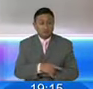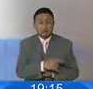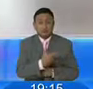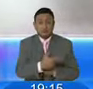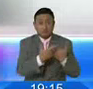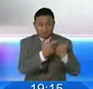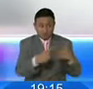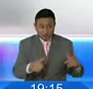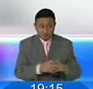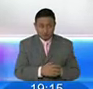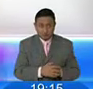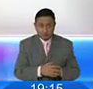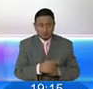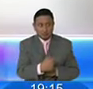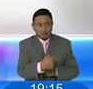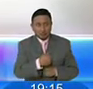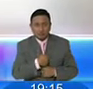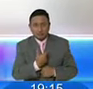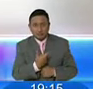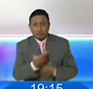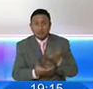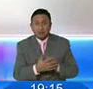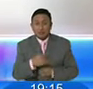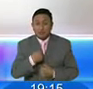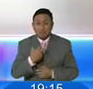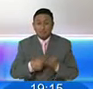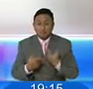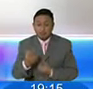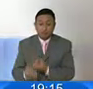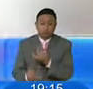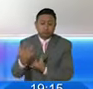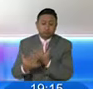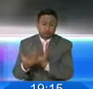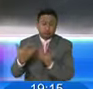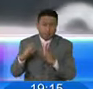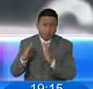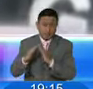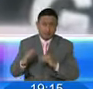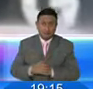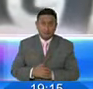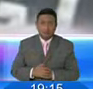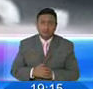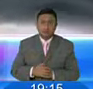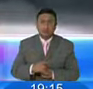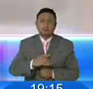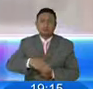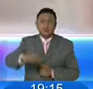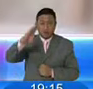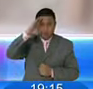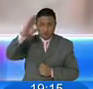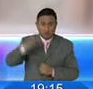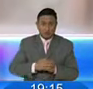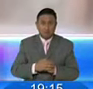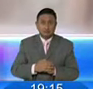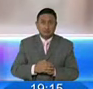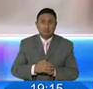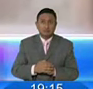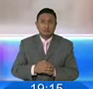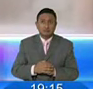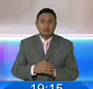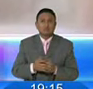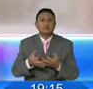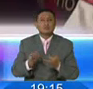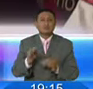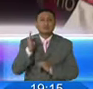man de la cárcel y a venirme a ascender la casa con mis hijos. Tácticas de la policía aplicaron un modelo internacional que se ejecuta en la liberación de